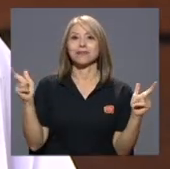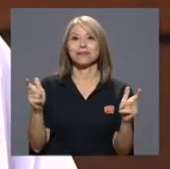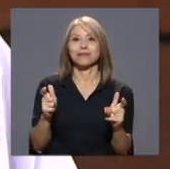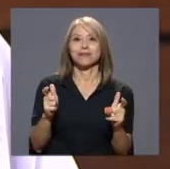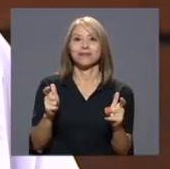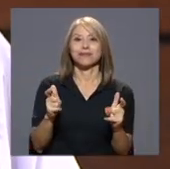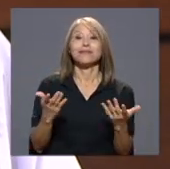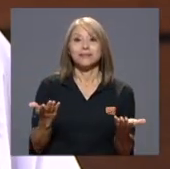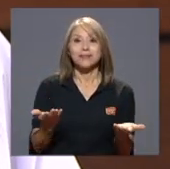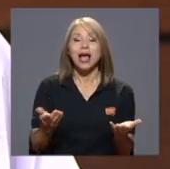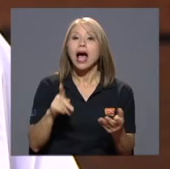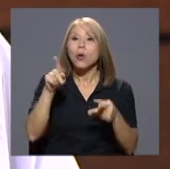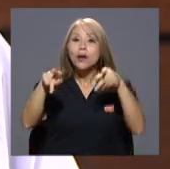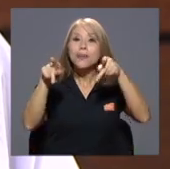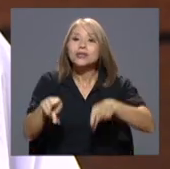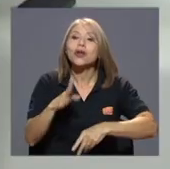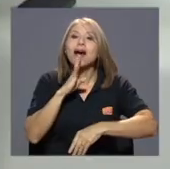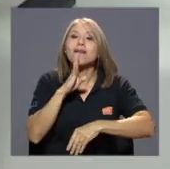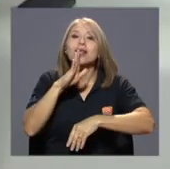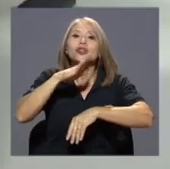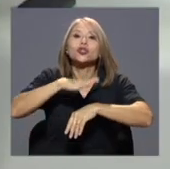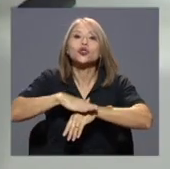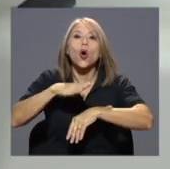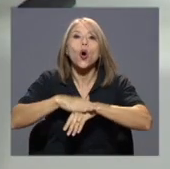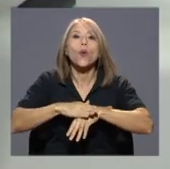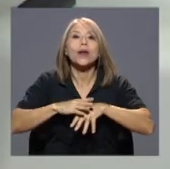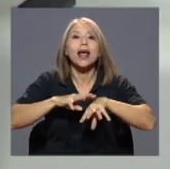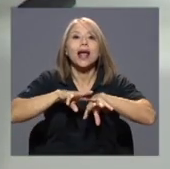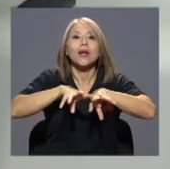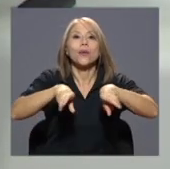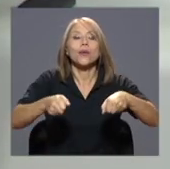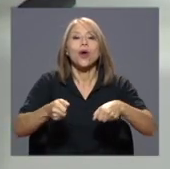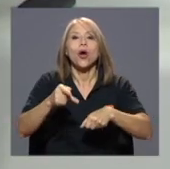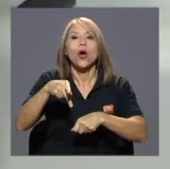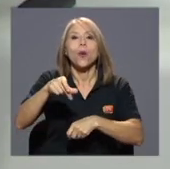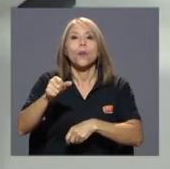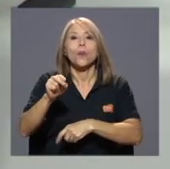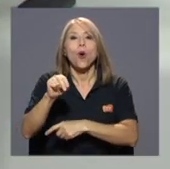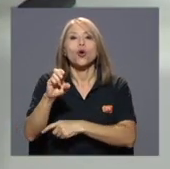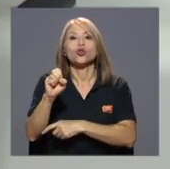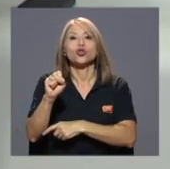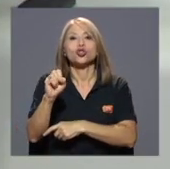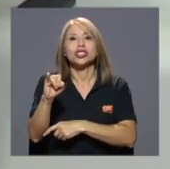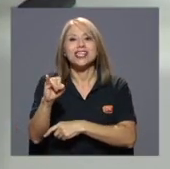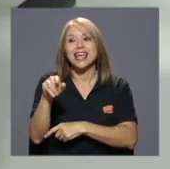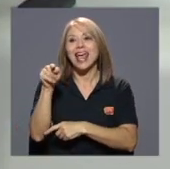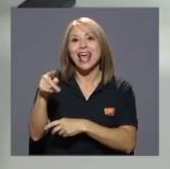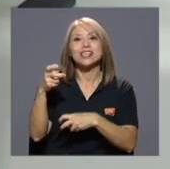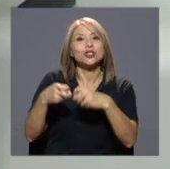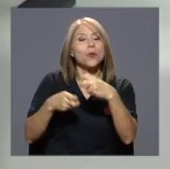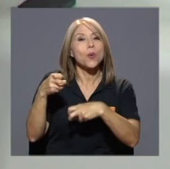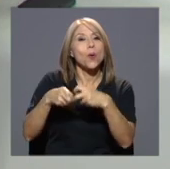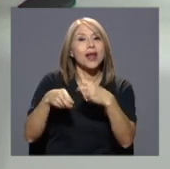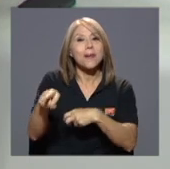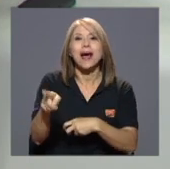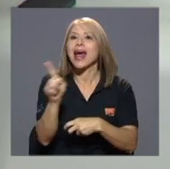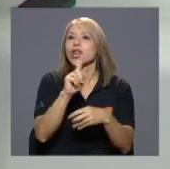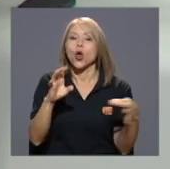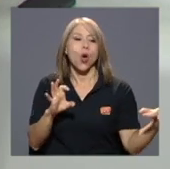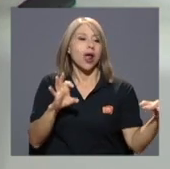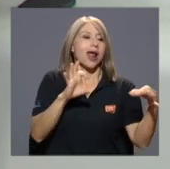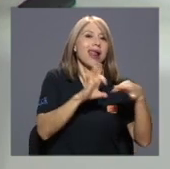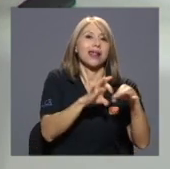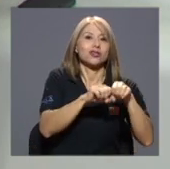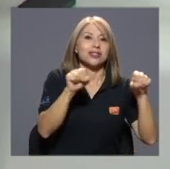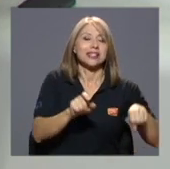ahí comentó, el tema de la idea Ponzi. El problema Ponzi no es intrínseco a un sistema de pensiones. Usted sí puede tener